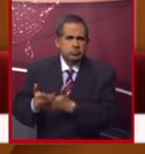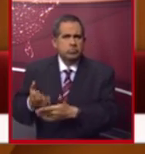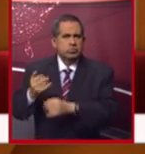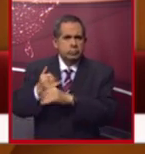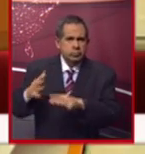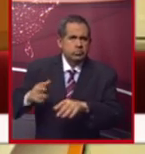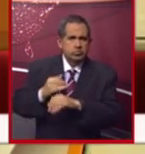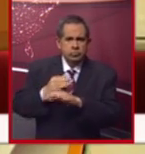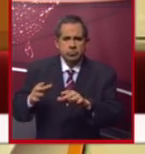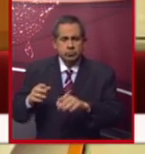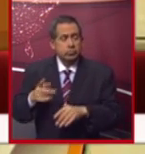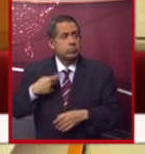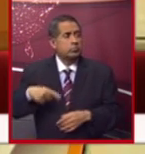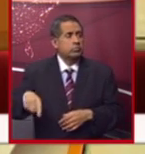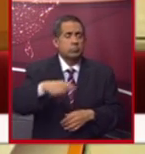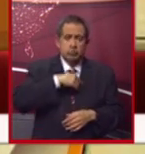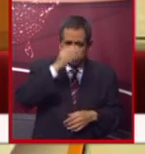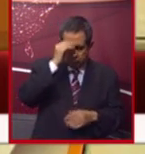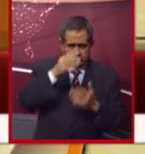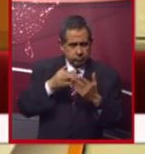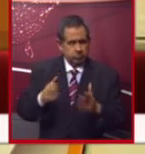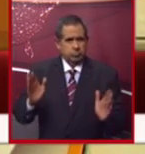difusión de información a la opinión pública.